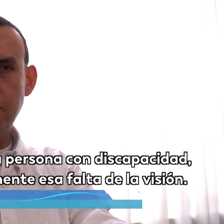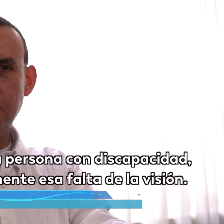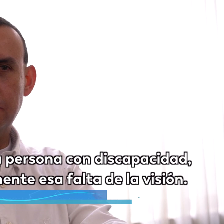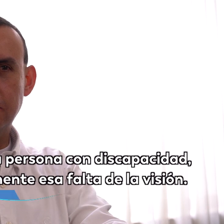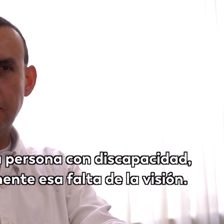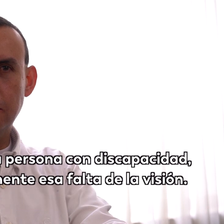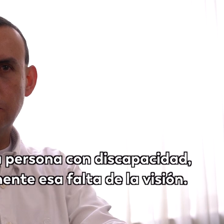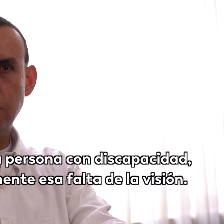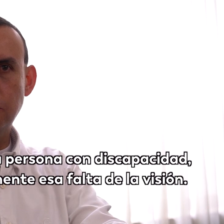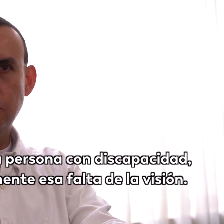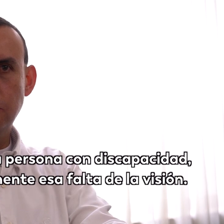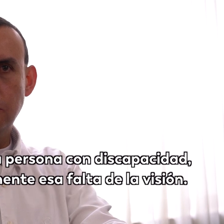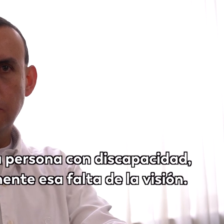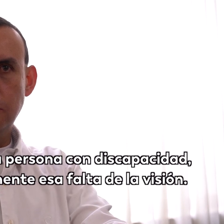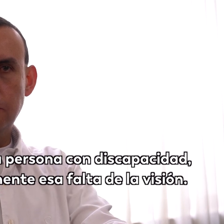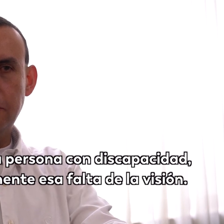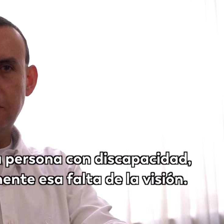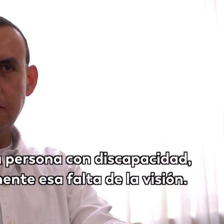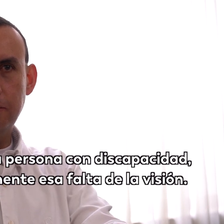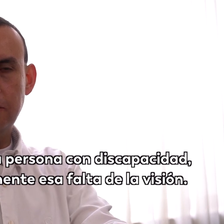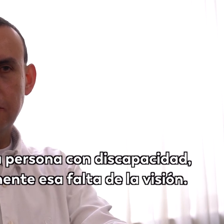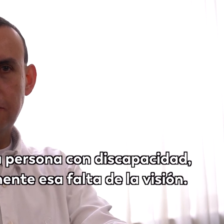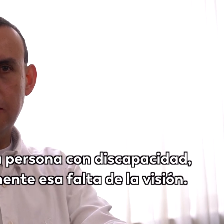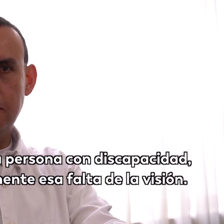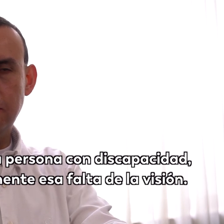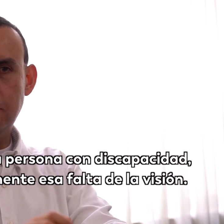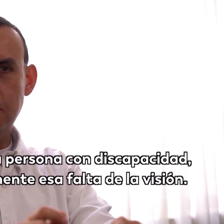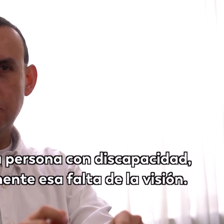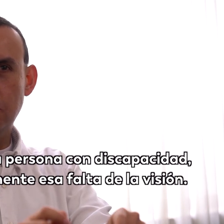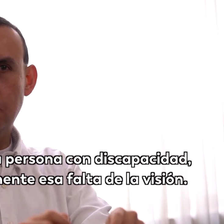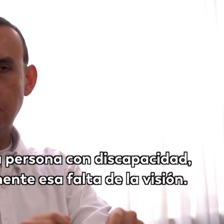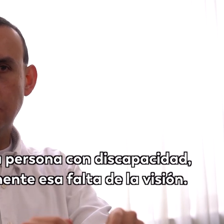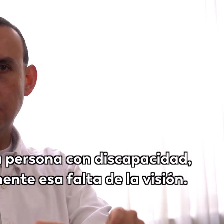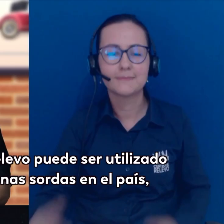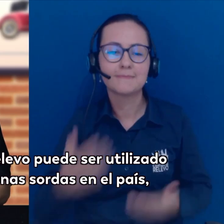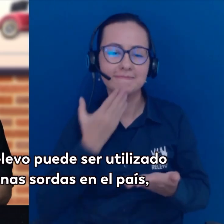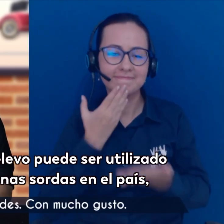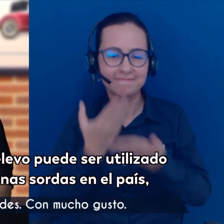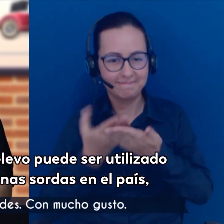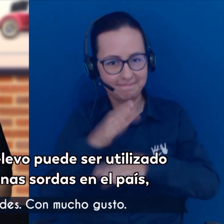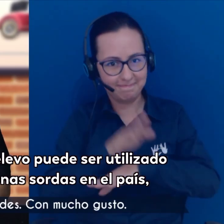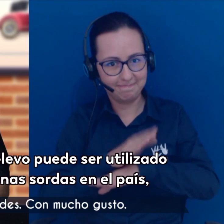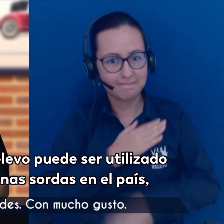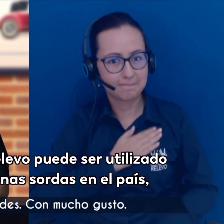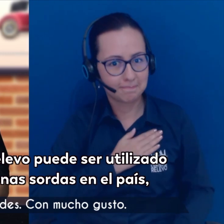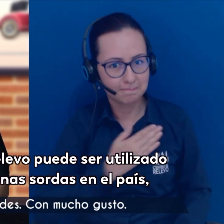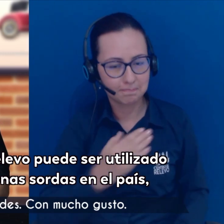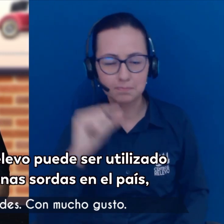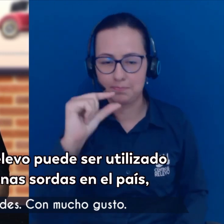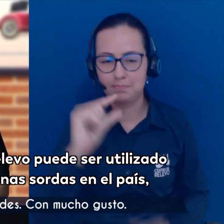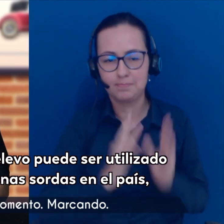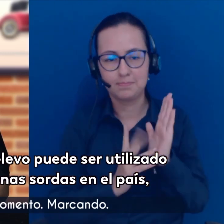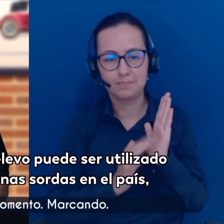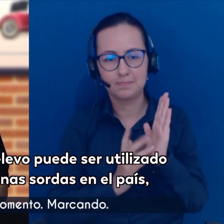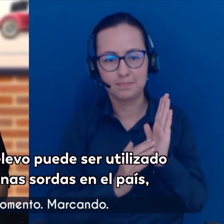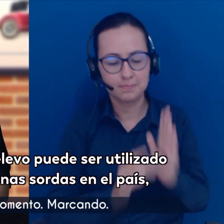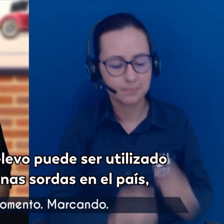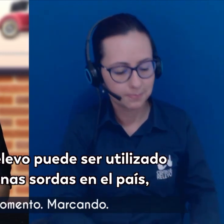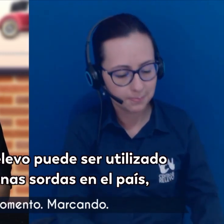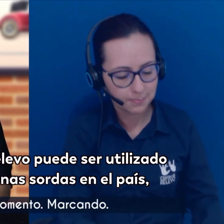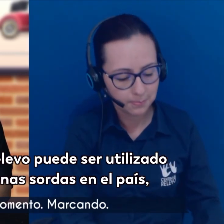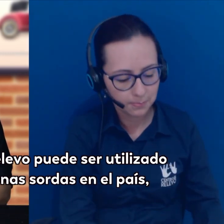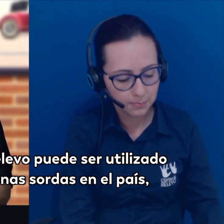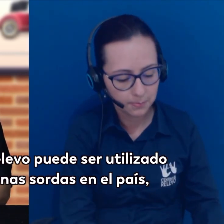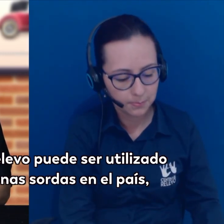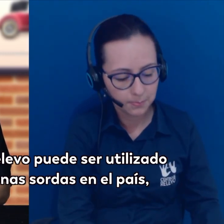una persona con discapacidad como yo. Precisamente esa falta en este caso de la visión. El Centro de Relevo puede ser utilizado por las